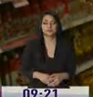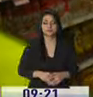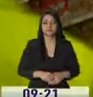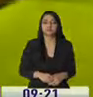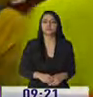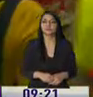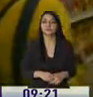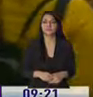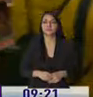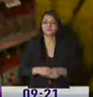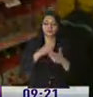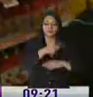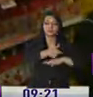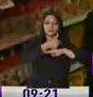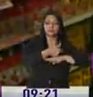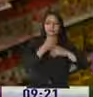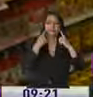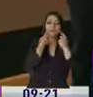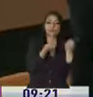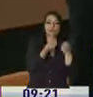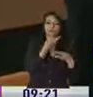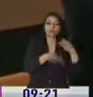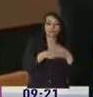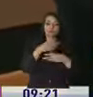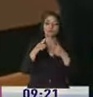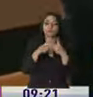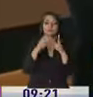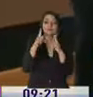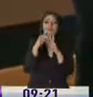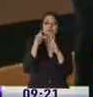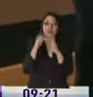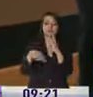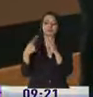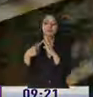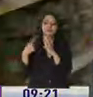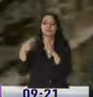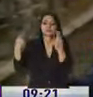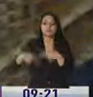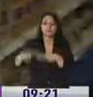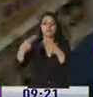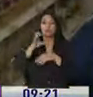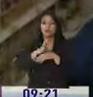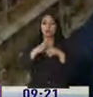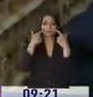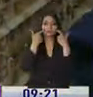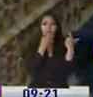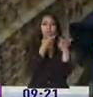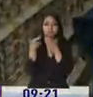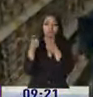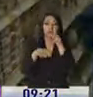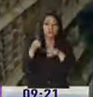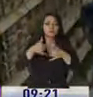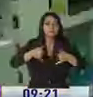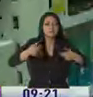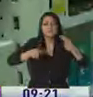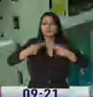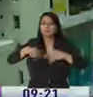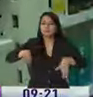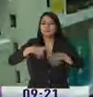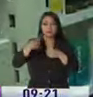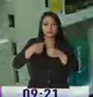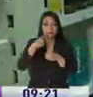La Agencia de Control del Poder del Mercado junto al SRI y Aduanas del Ecuador realizaron una inspección por algunos comercios de Quito para comprobar que en